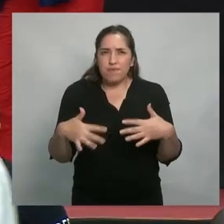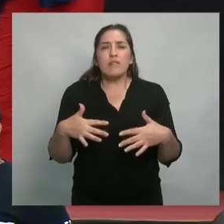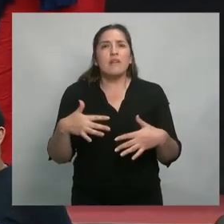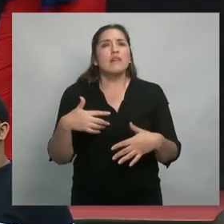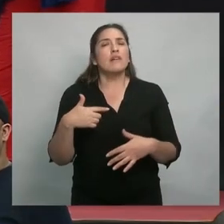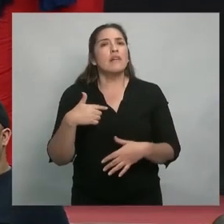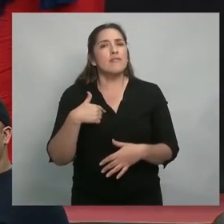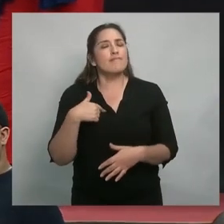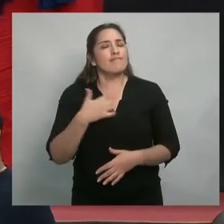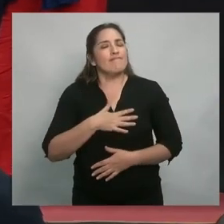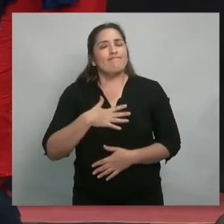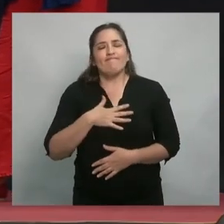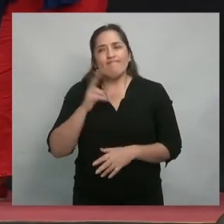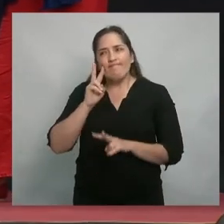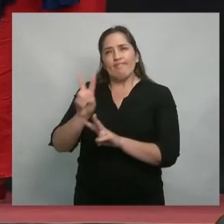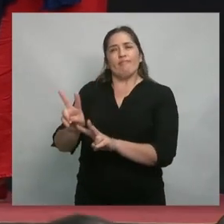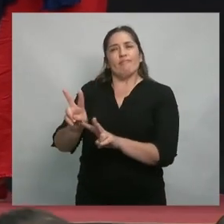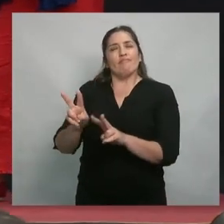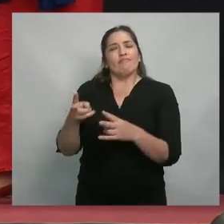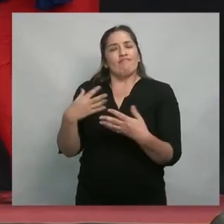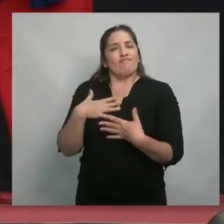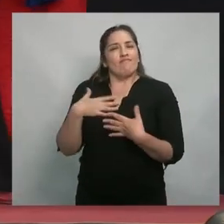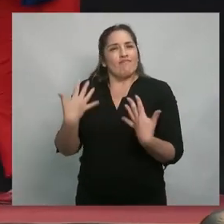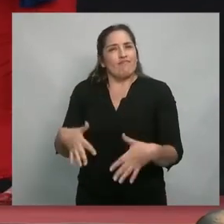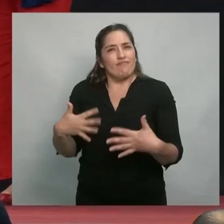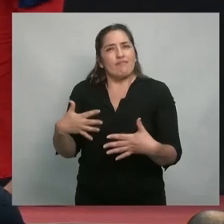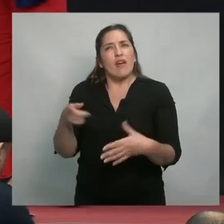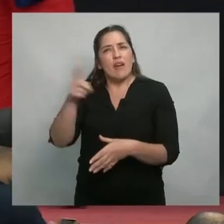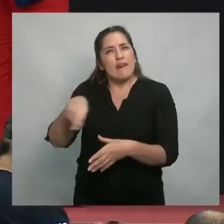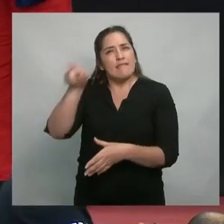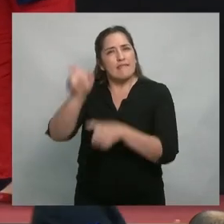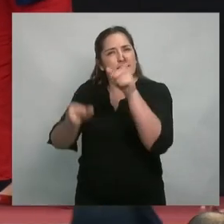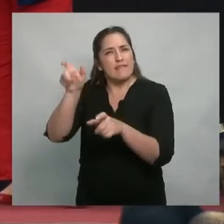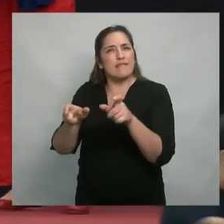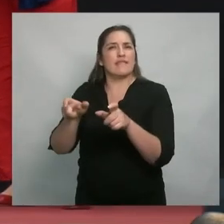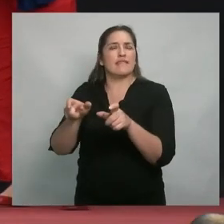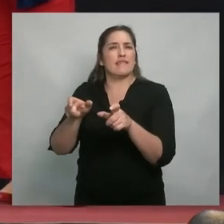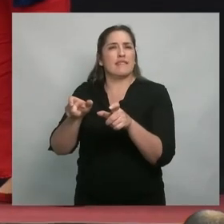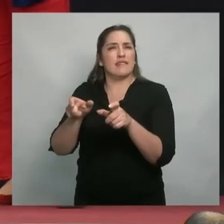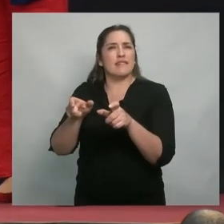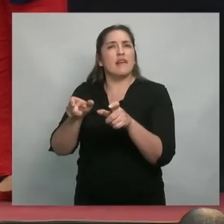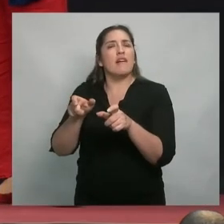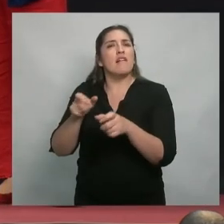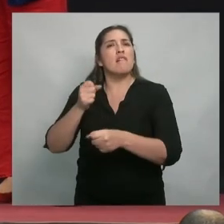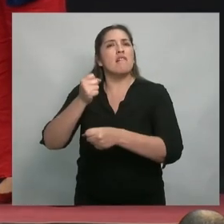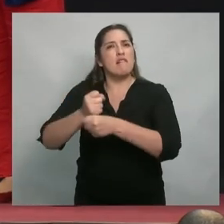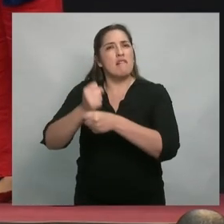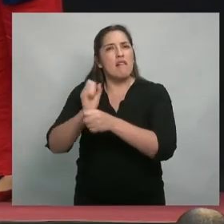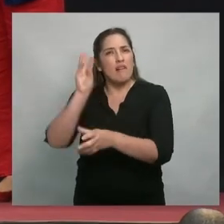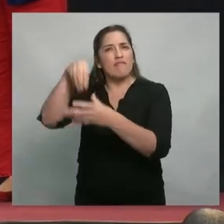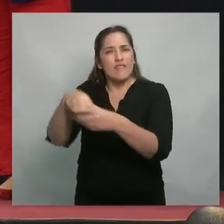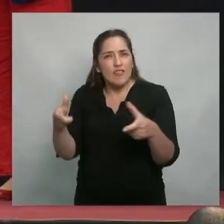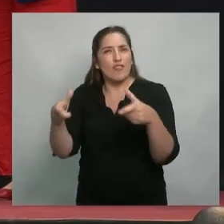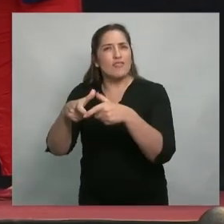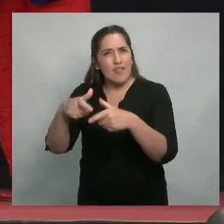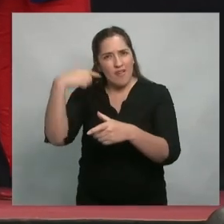Sentimos una inmensa admiración por todos los compañeros y compañeras que desde el Consejo Árabe de Ciencias